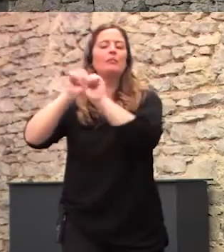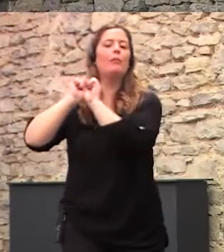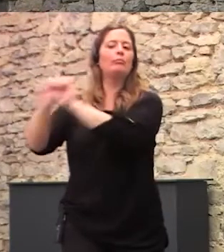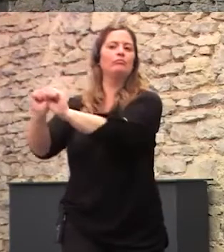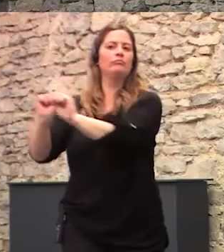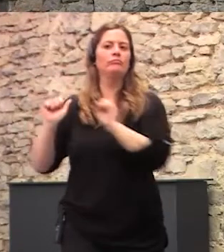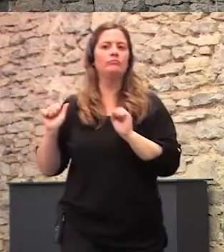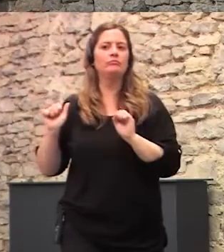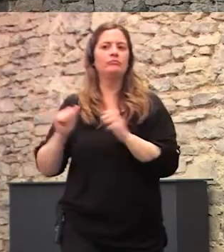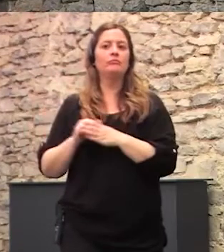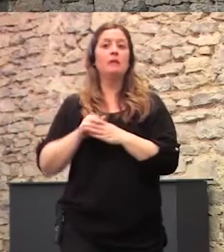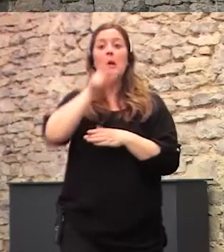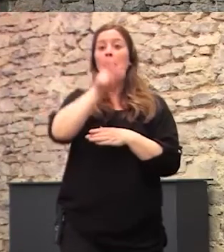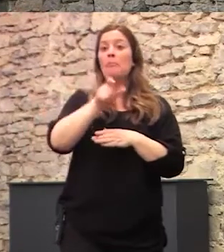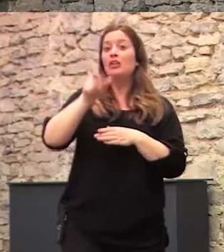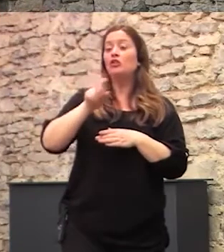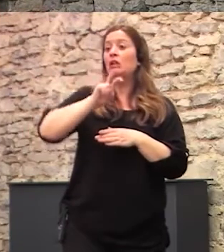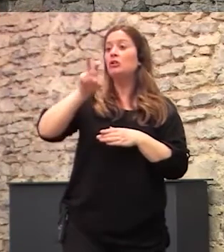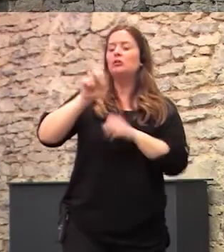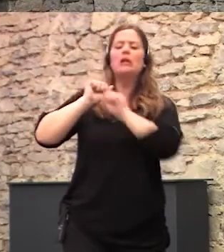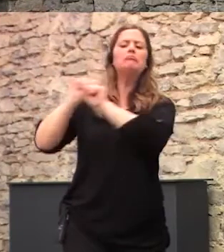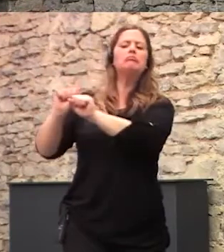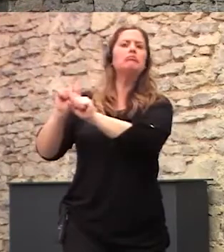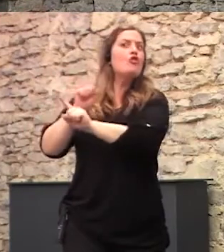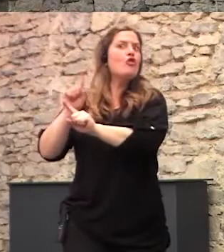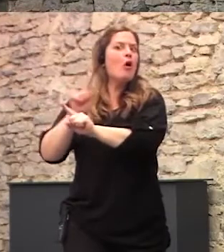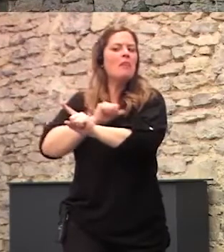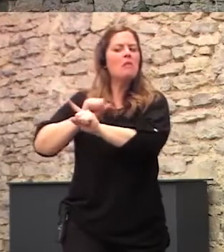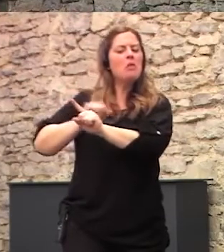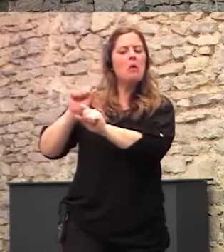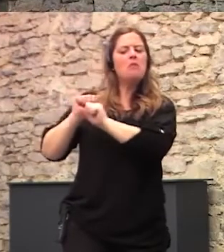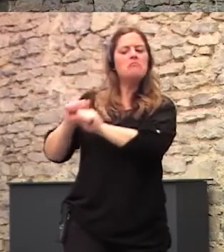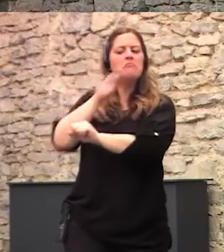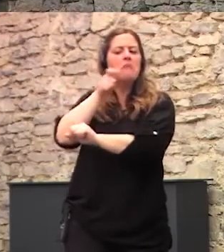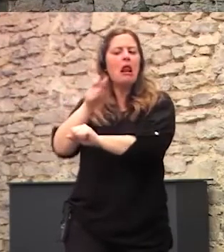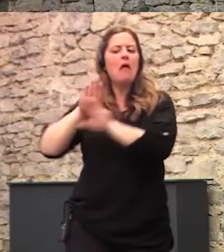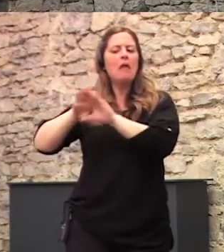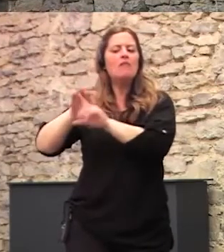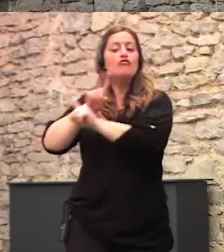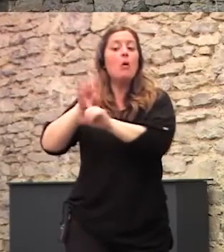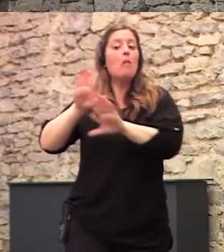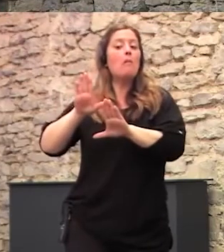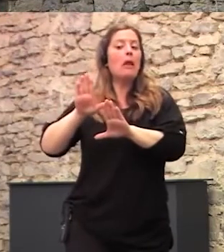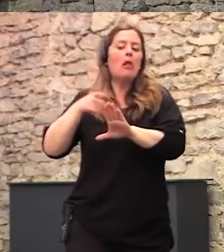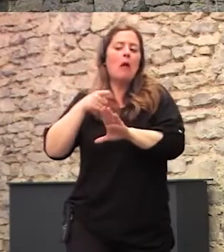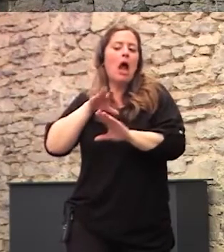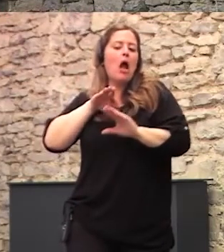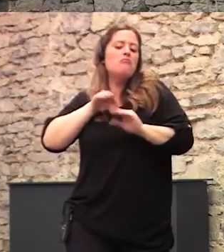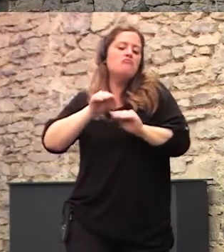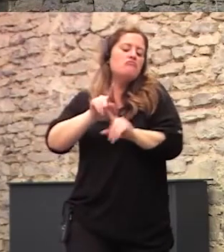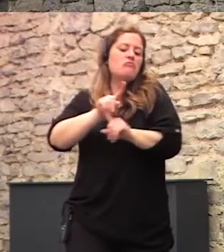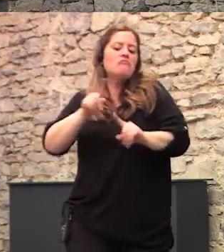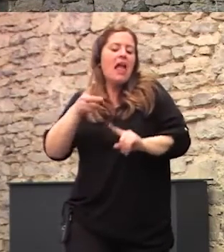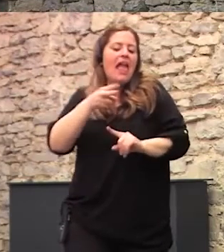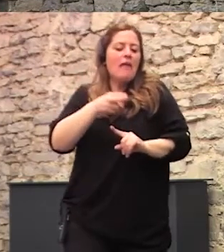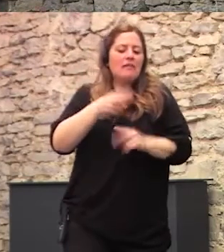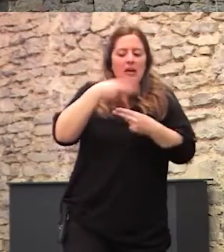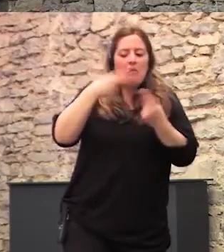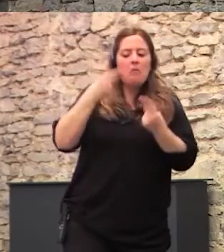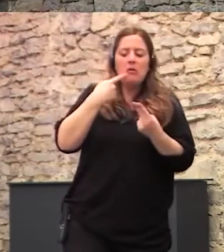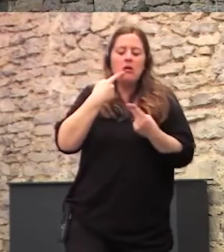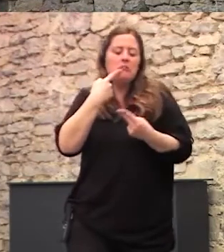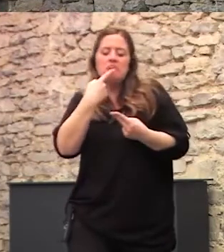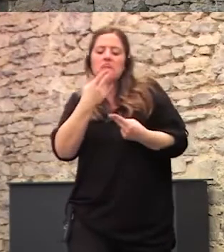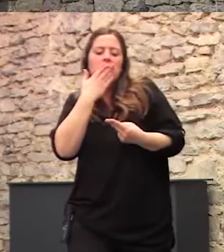Otras personas no la rechazan a nivel individual, pero evitan utilizarla en el espacio público de